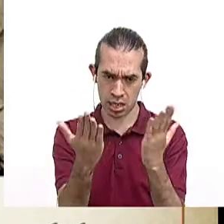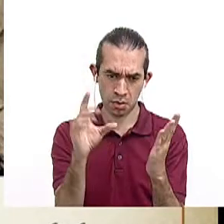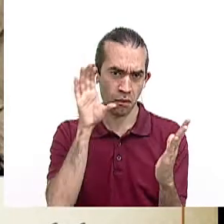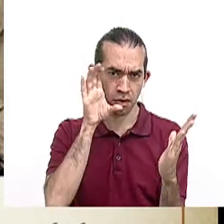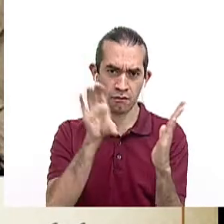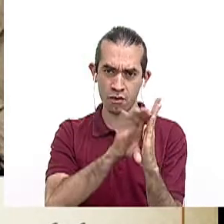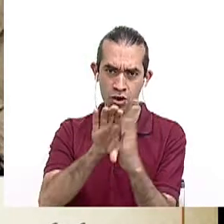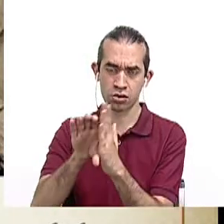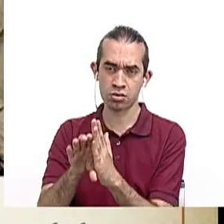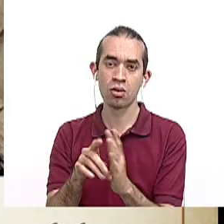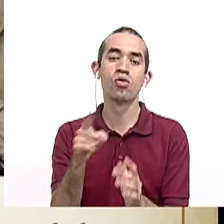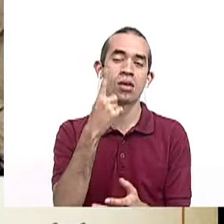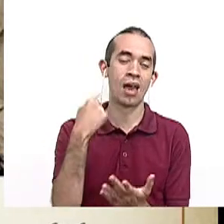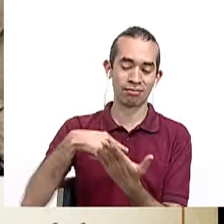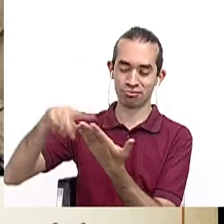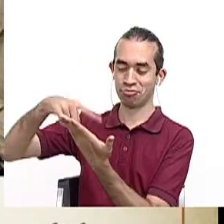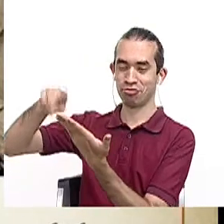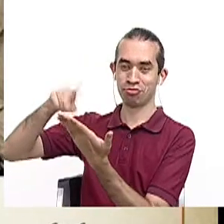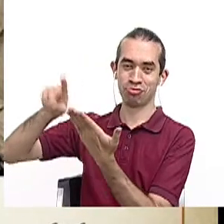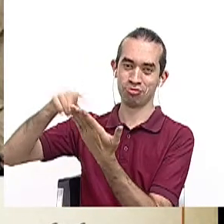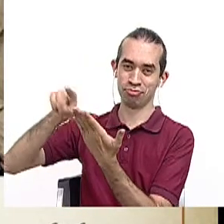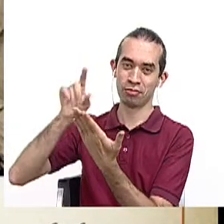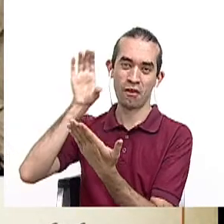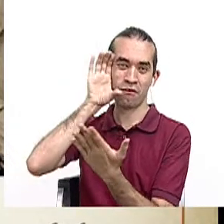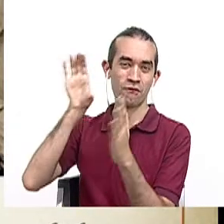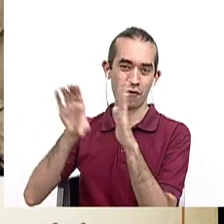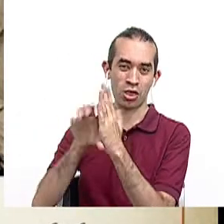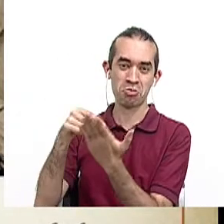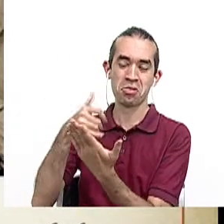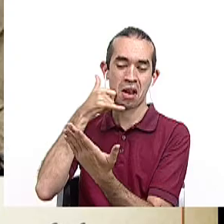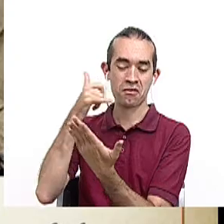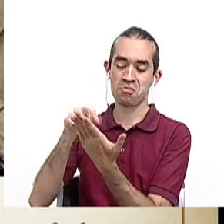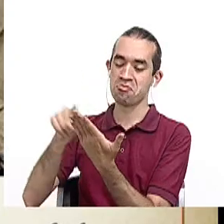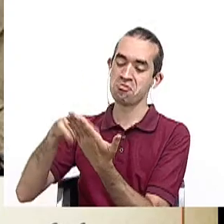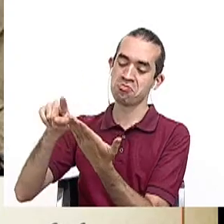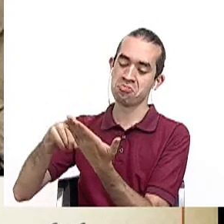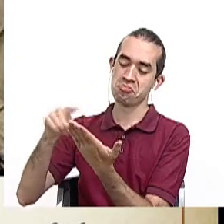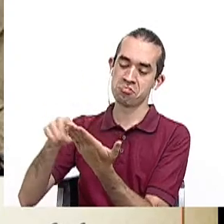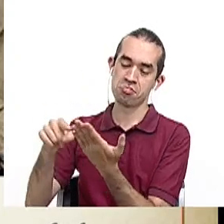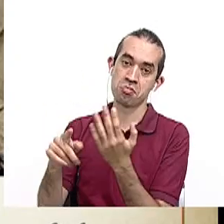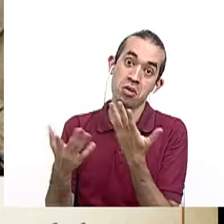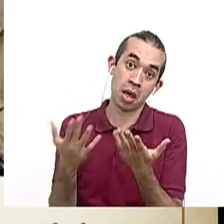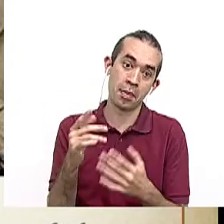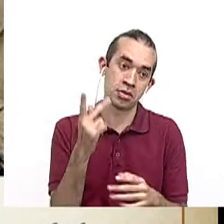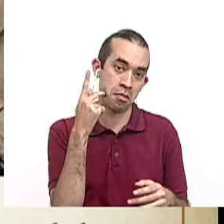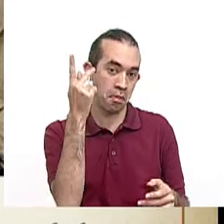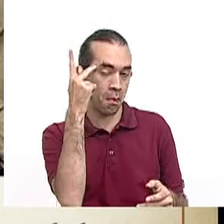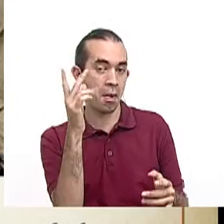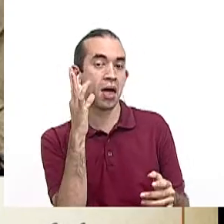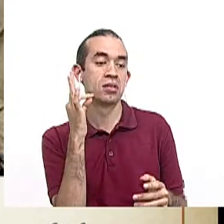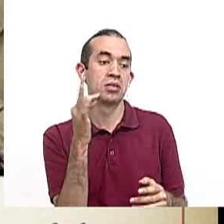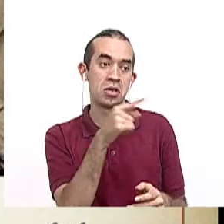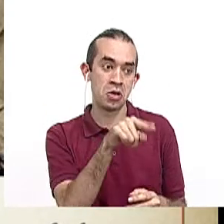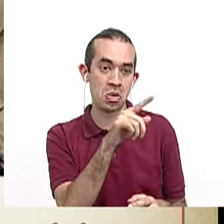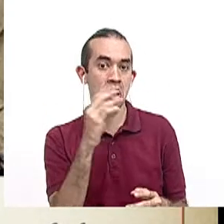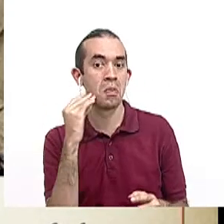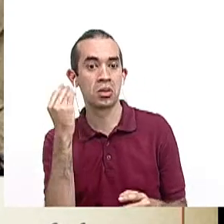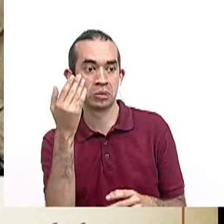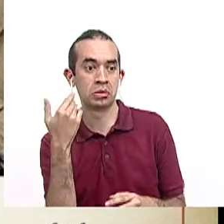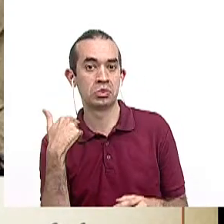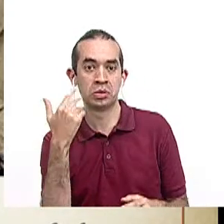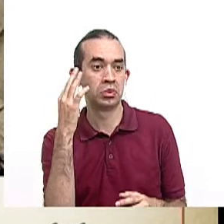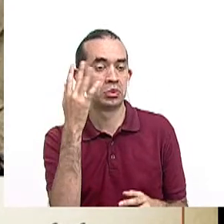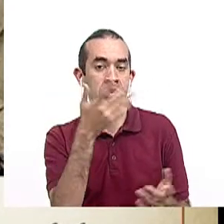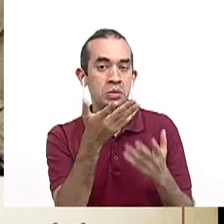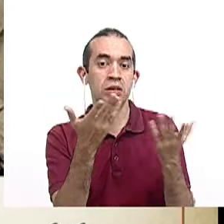ustedes conocen galerías de fotografías en el teléfono, pero de pronto que por ahí tus papás, los tíos, los abuelos acostumbran